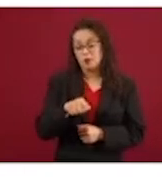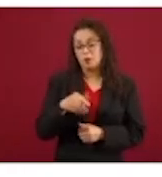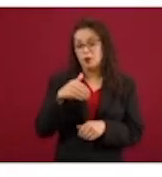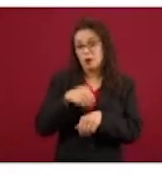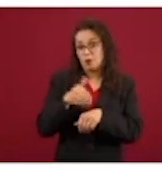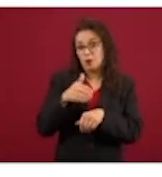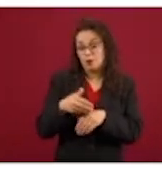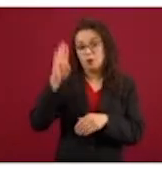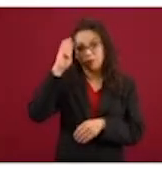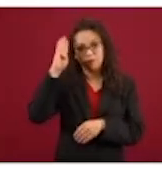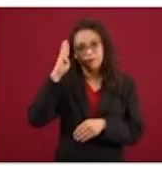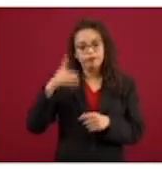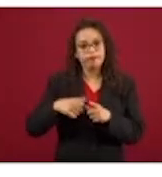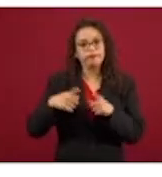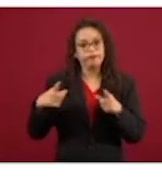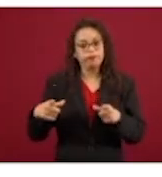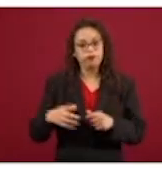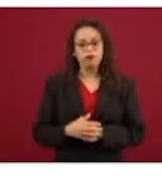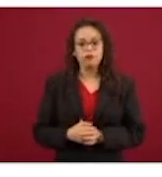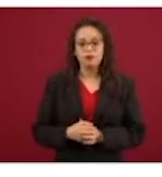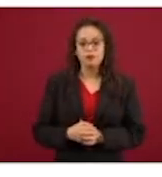El 38%, es decir,